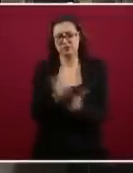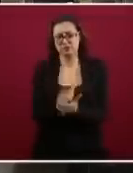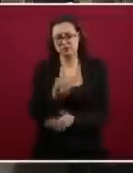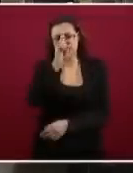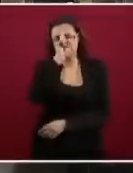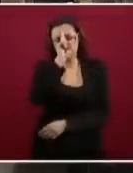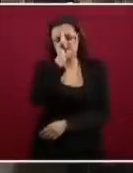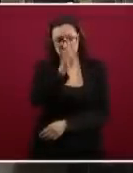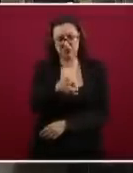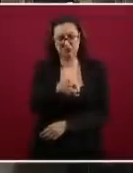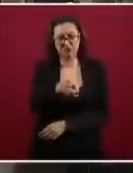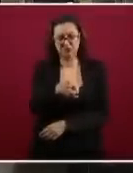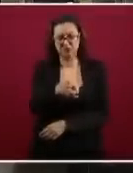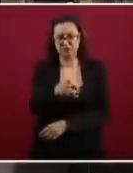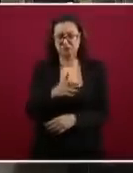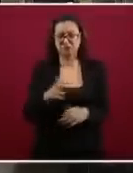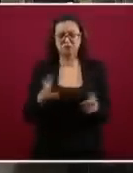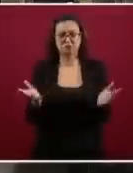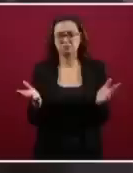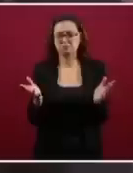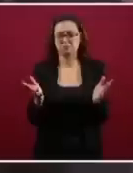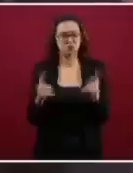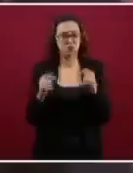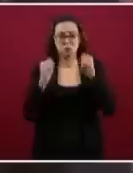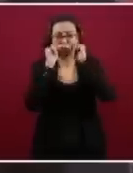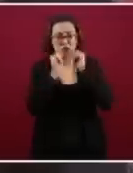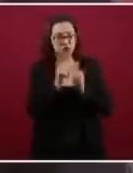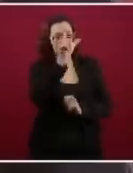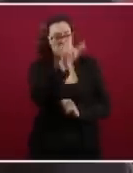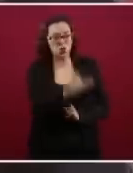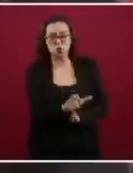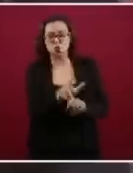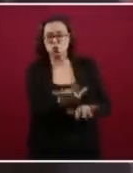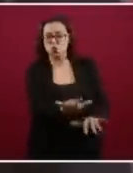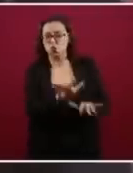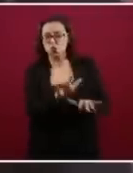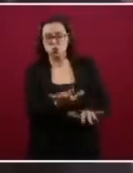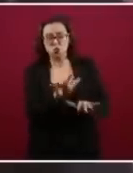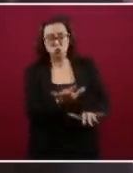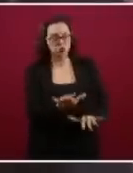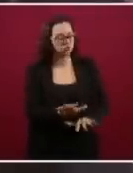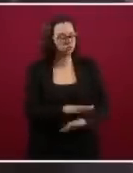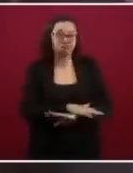prohíbe, aunque sea una eminencia,